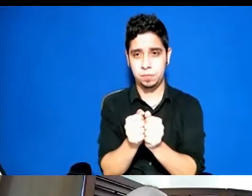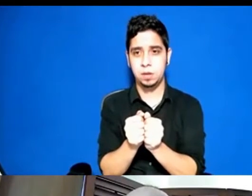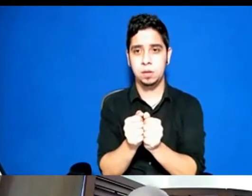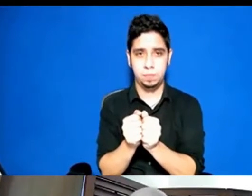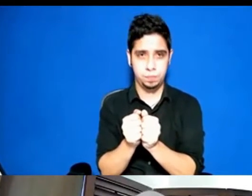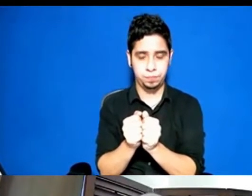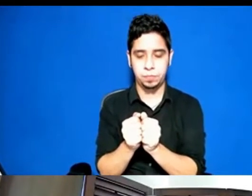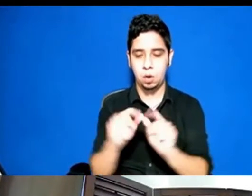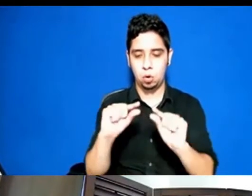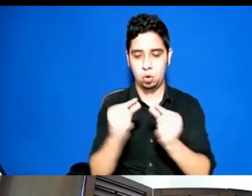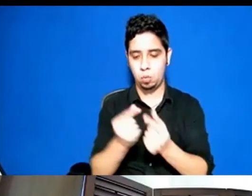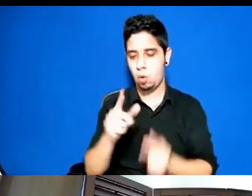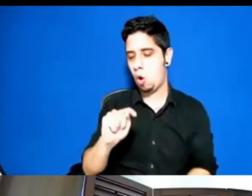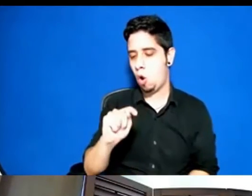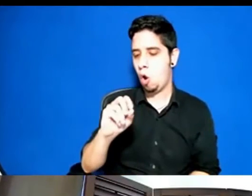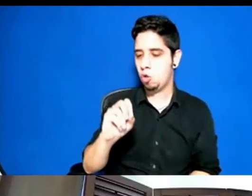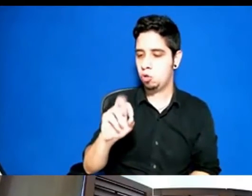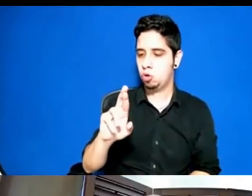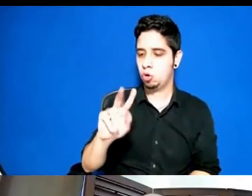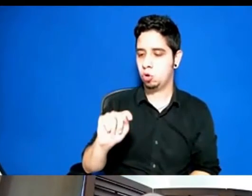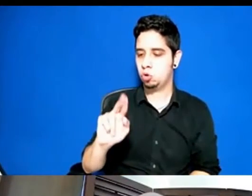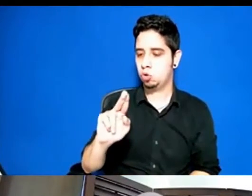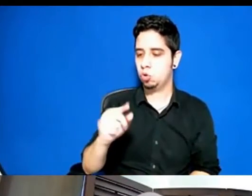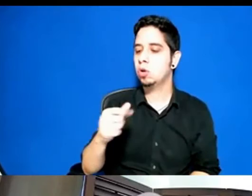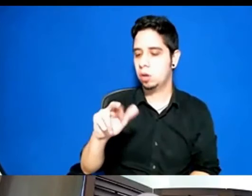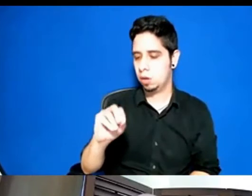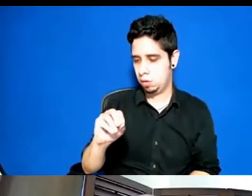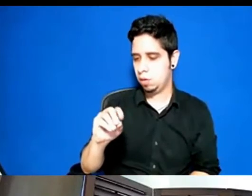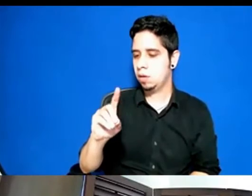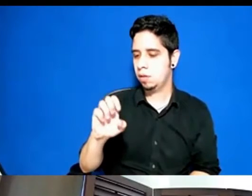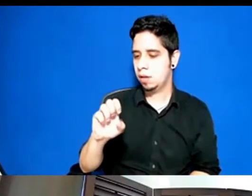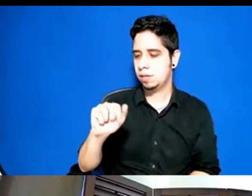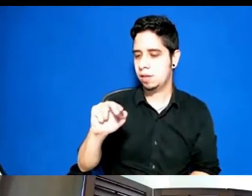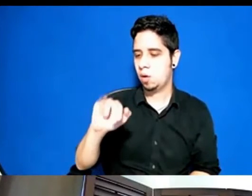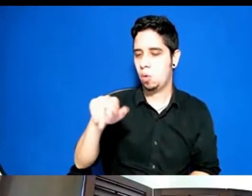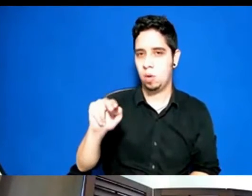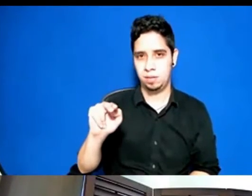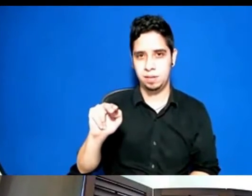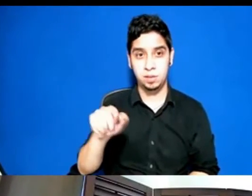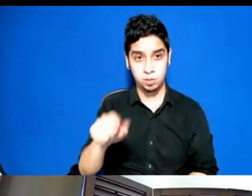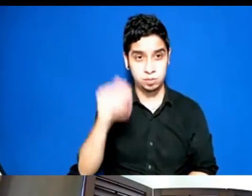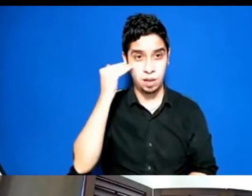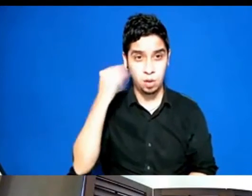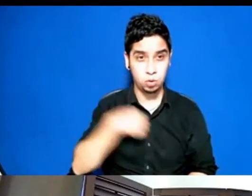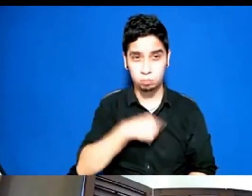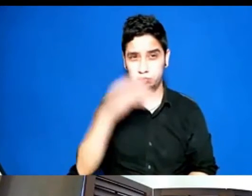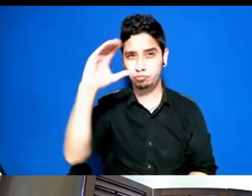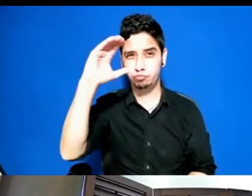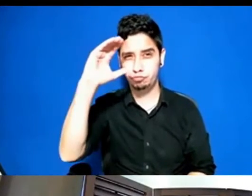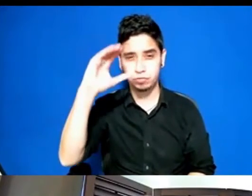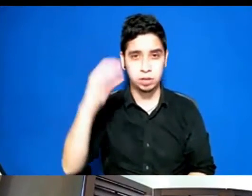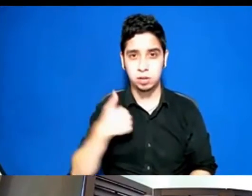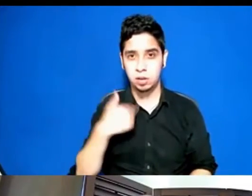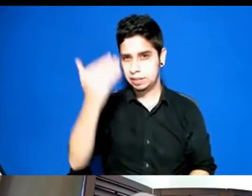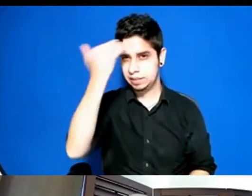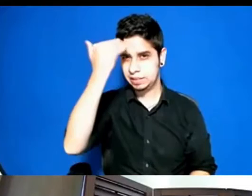Juan. Ahí está, W, cuando me preguntaste lo de las quillas, nos matamos. Y yo, ay Dios mío,